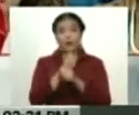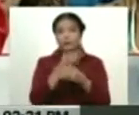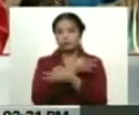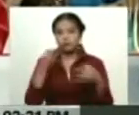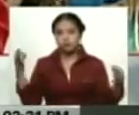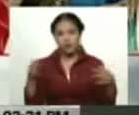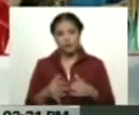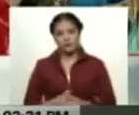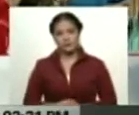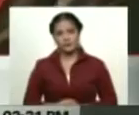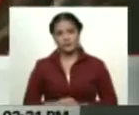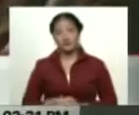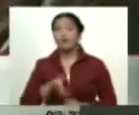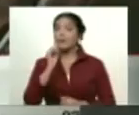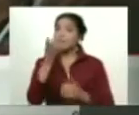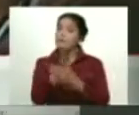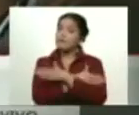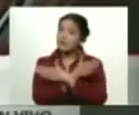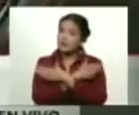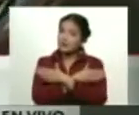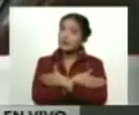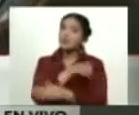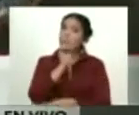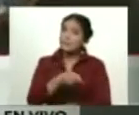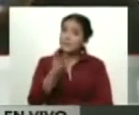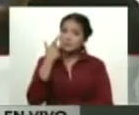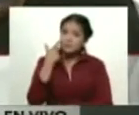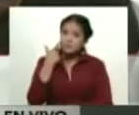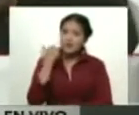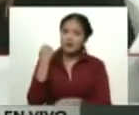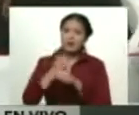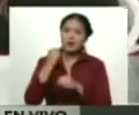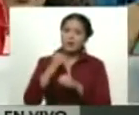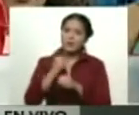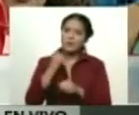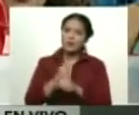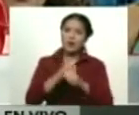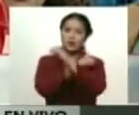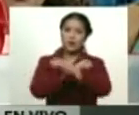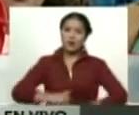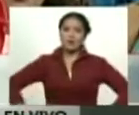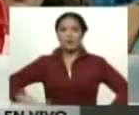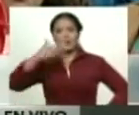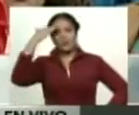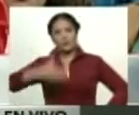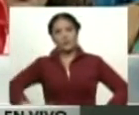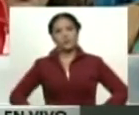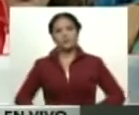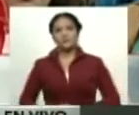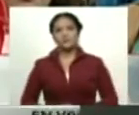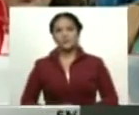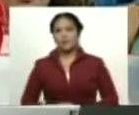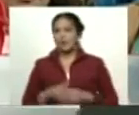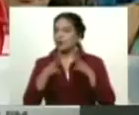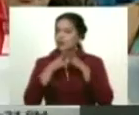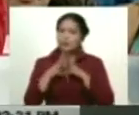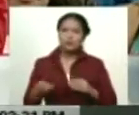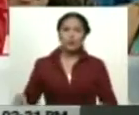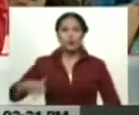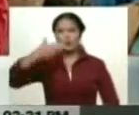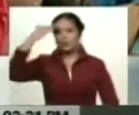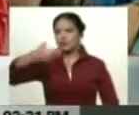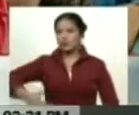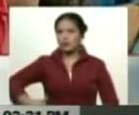extraordinaria. Hay que felicitar también y reconocer la labor de la Fuerza Armada Nacional Bolivariana, todos nuestros